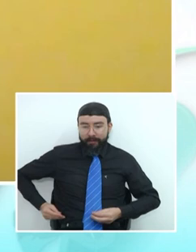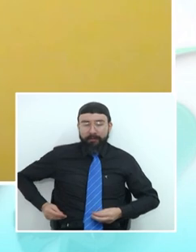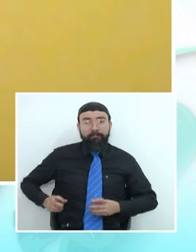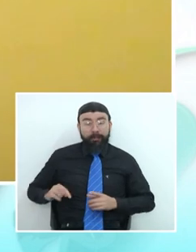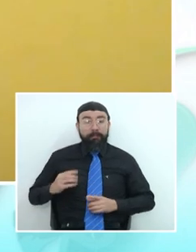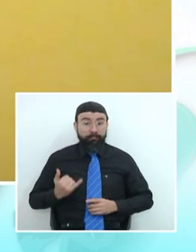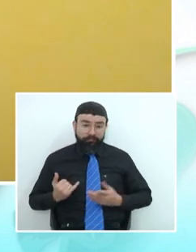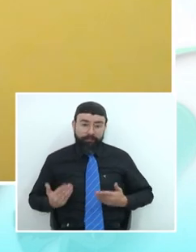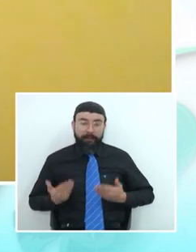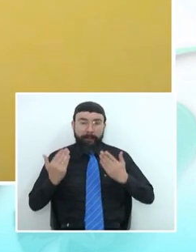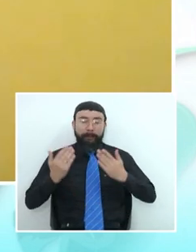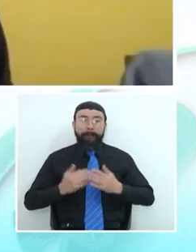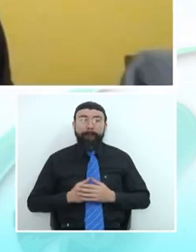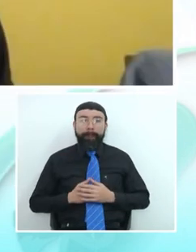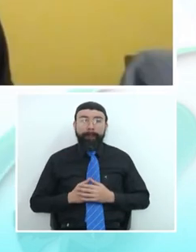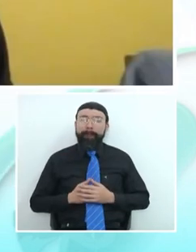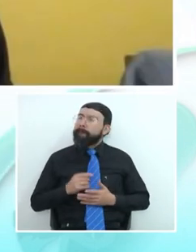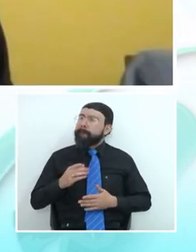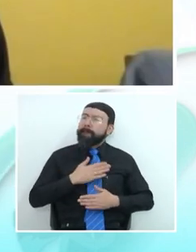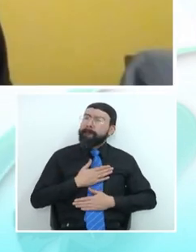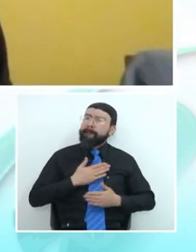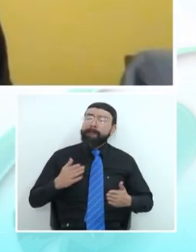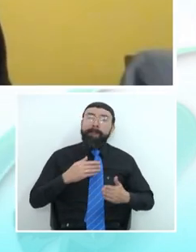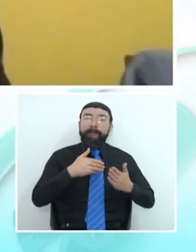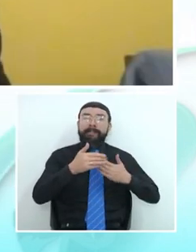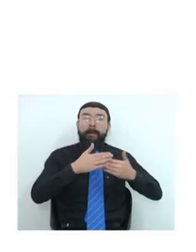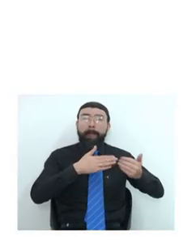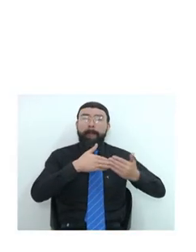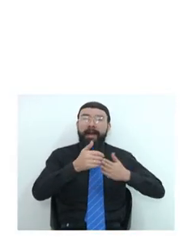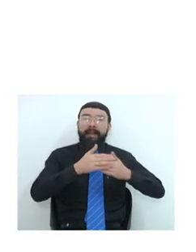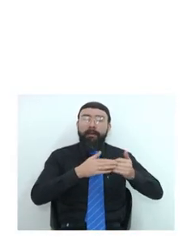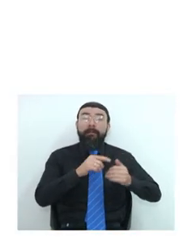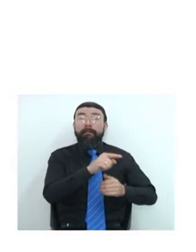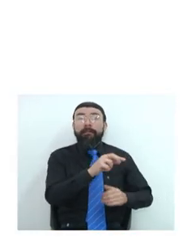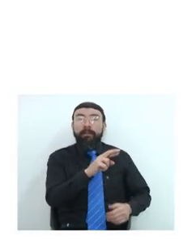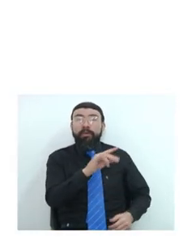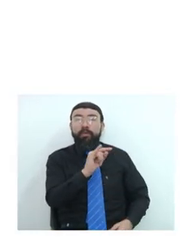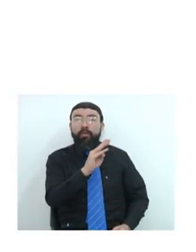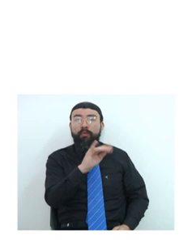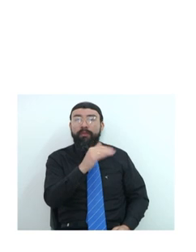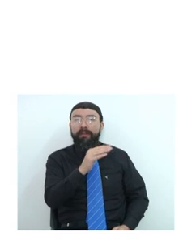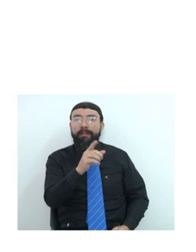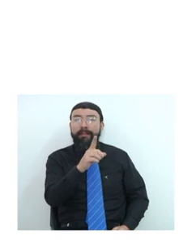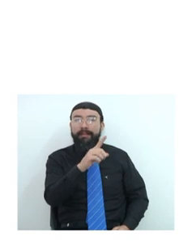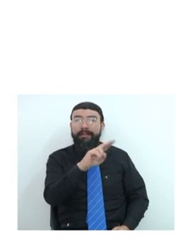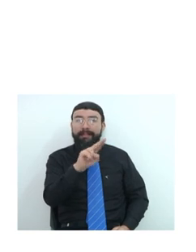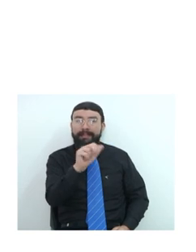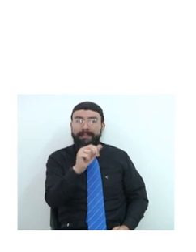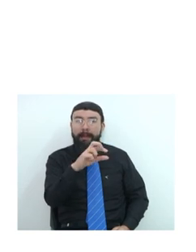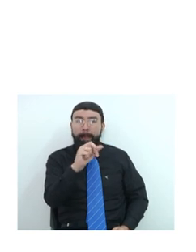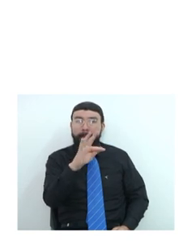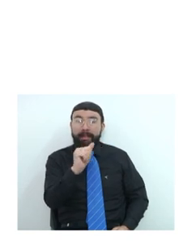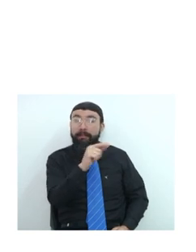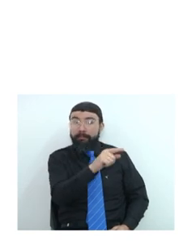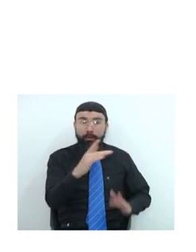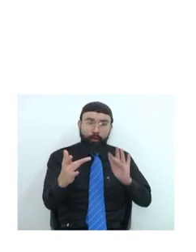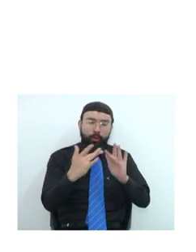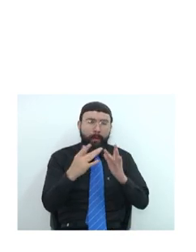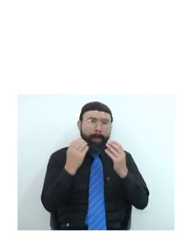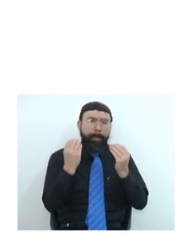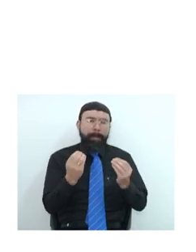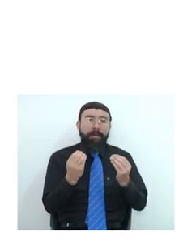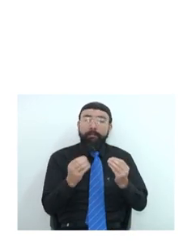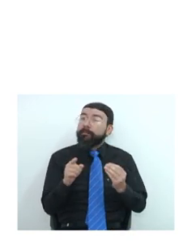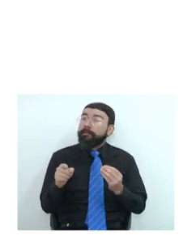páncreas. Qué bien, los saludan desde Panamá, Ruby Zapata, gracias a todas las personas de Panamá que se conectan en este momento.